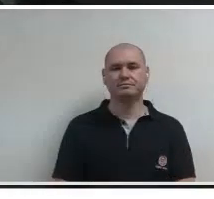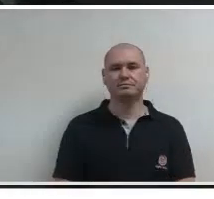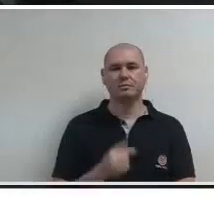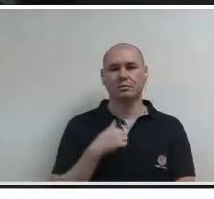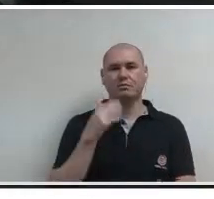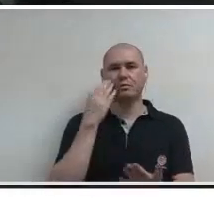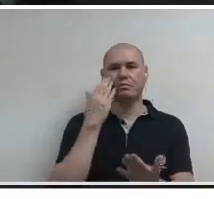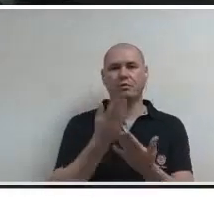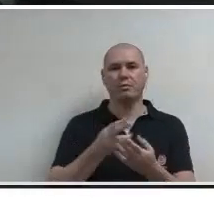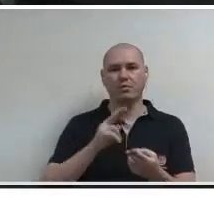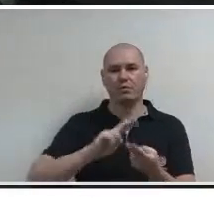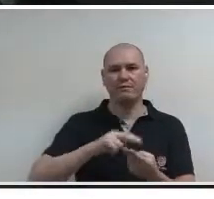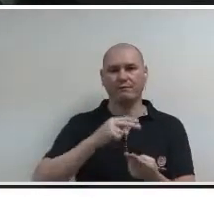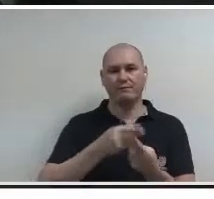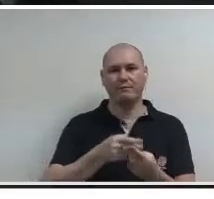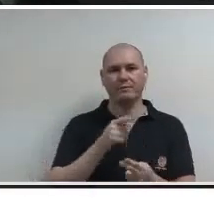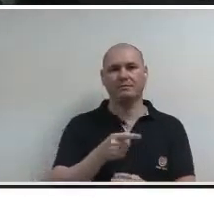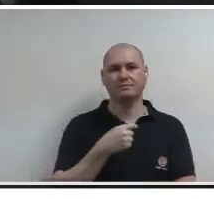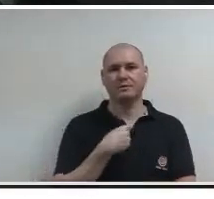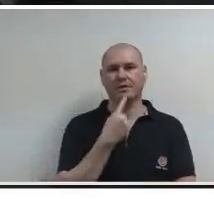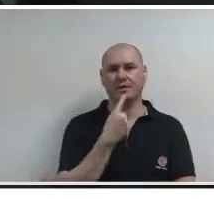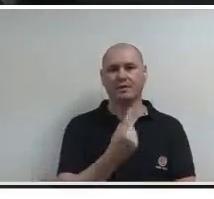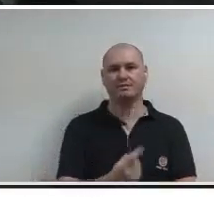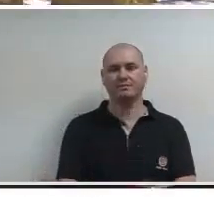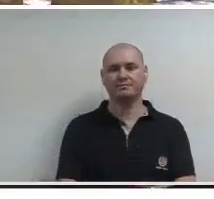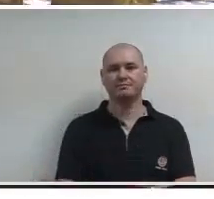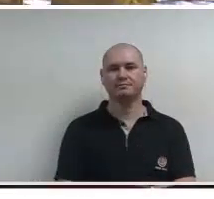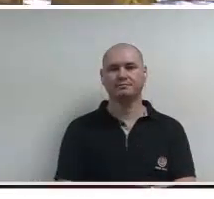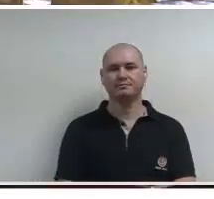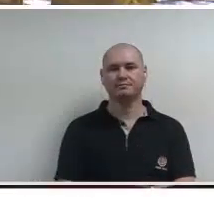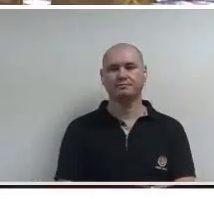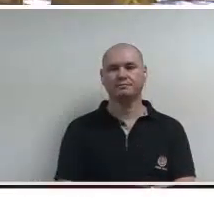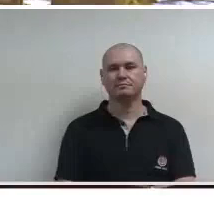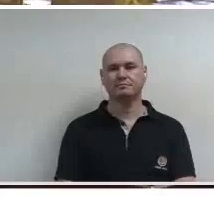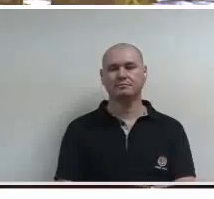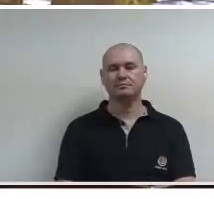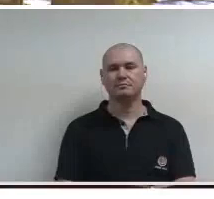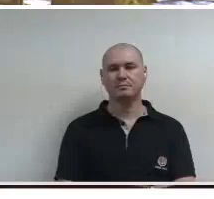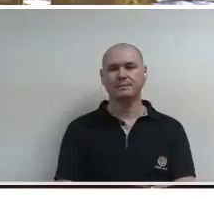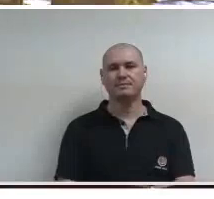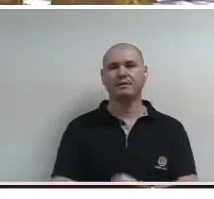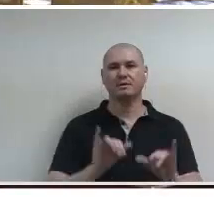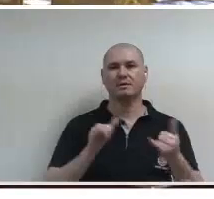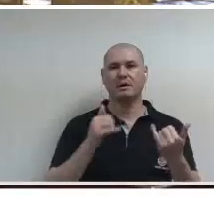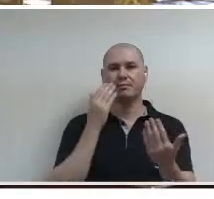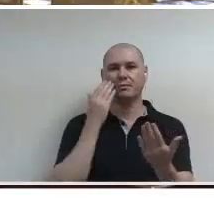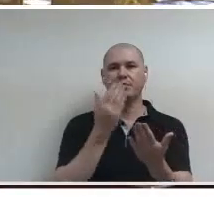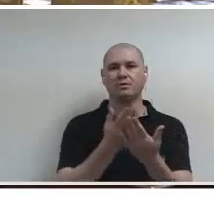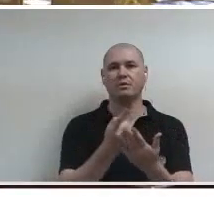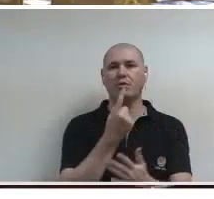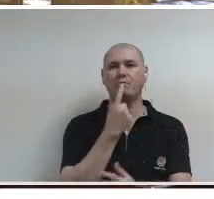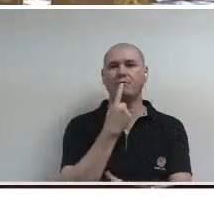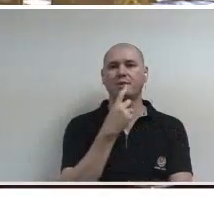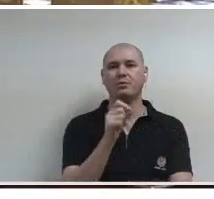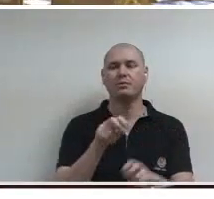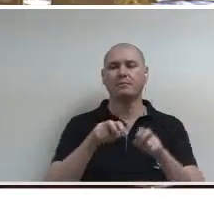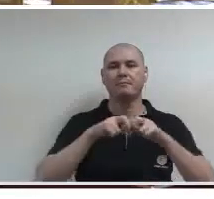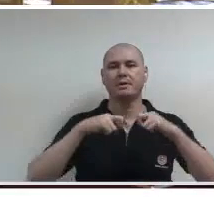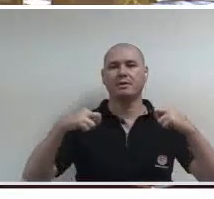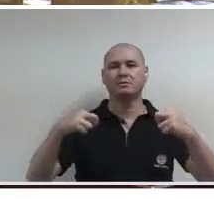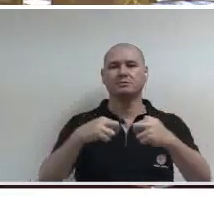Coabamba eres ya llevaré una pe oñe confirma agua pe cargo. Efectuada la propuesta a consideración del pleno de la